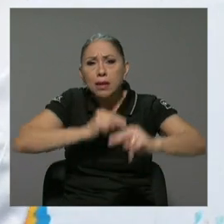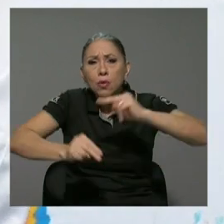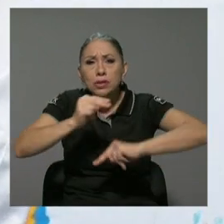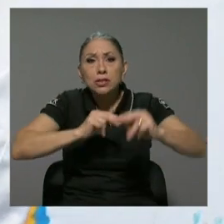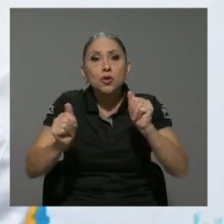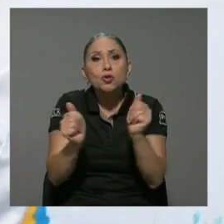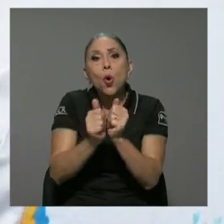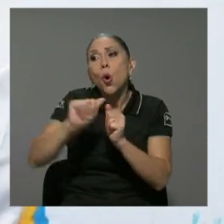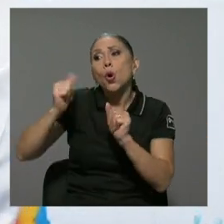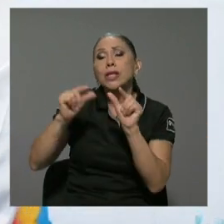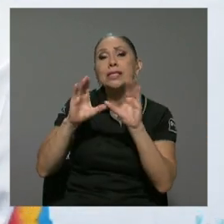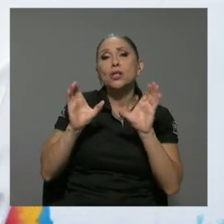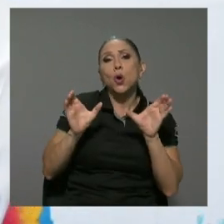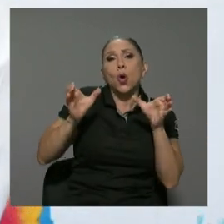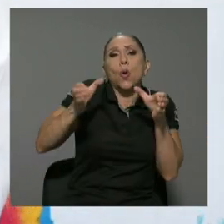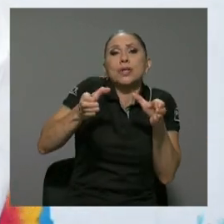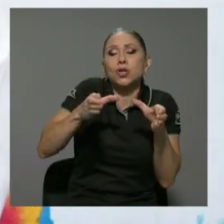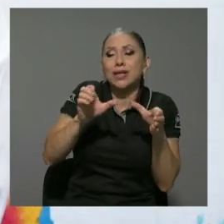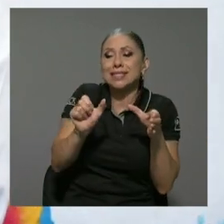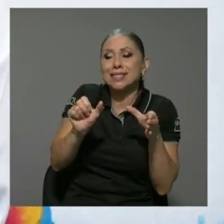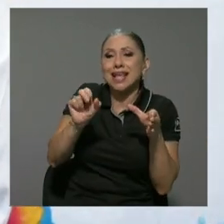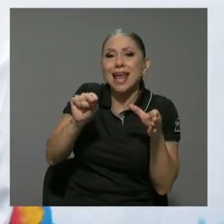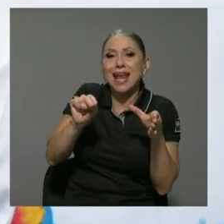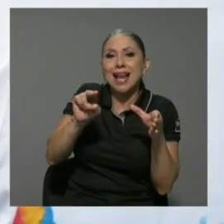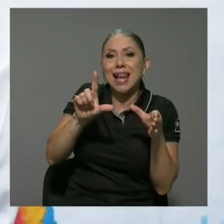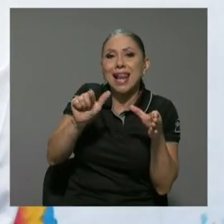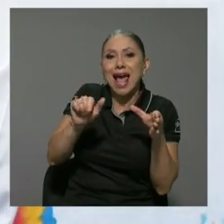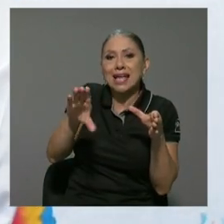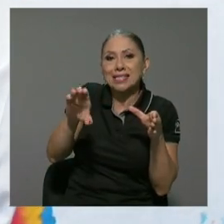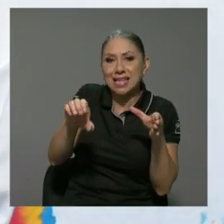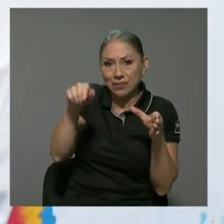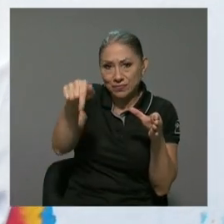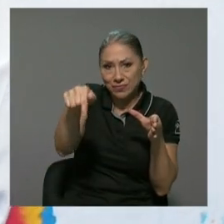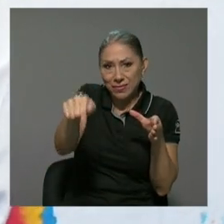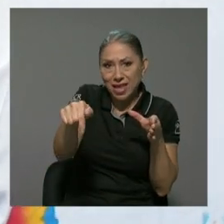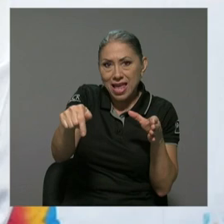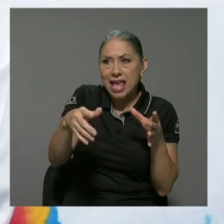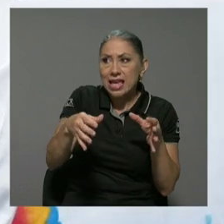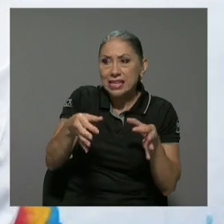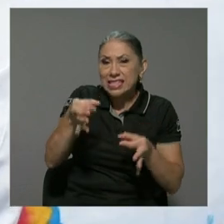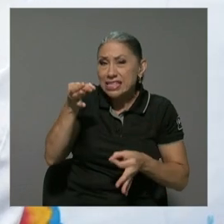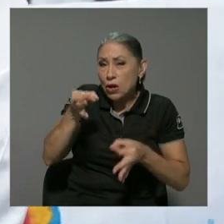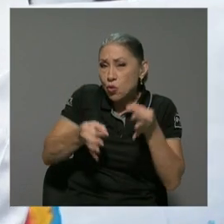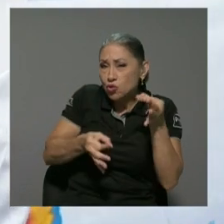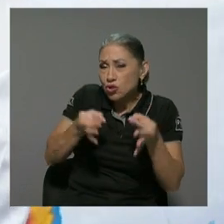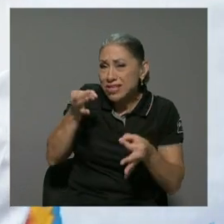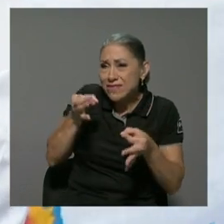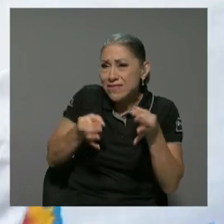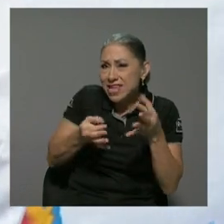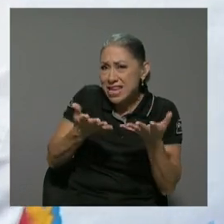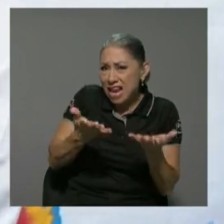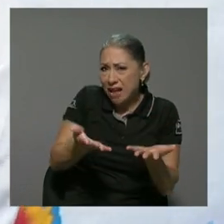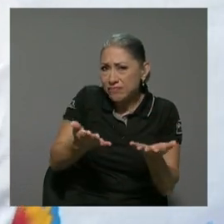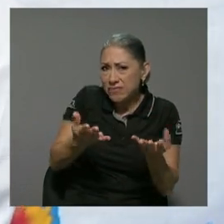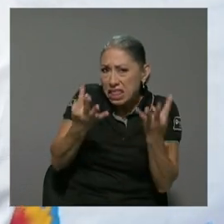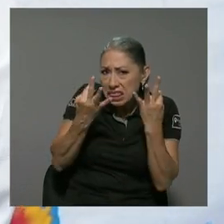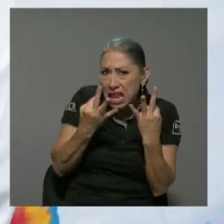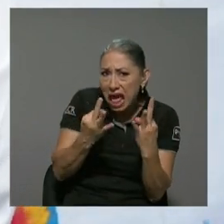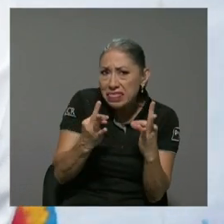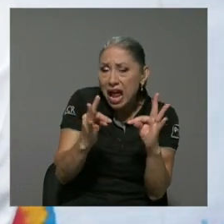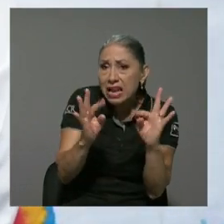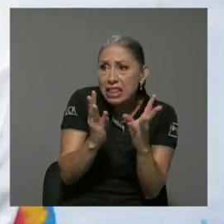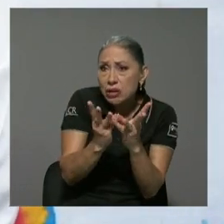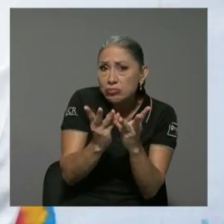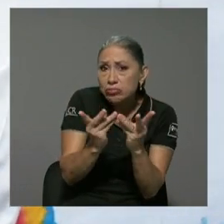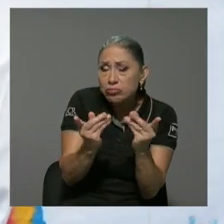de enlace, ¿se justifica el tratar de cerrar ese diálogo? Porque hemos visto a